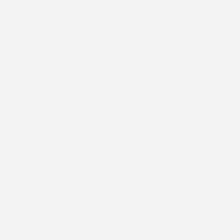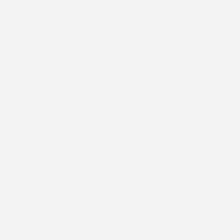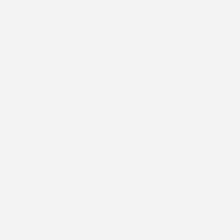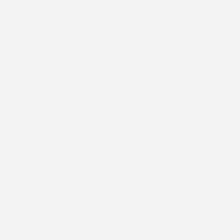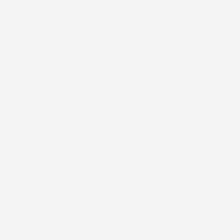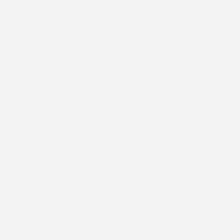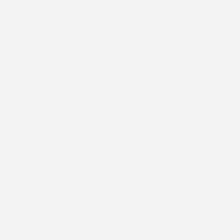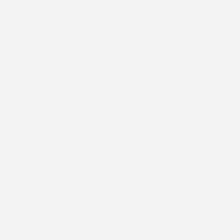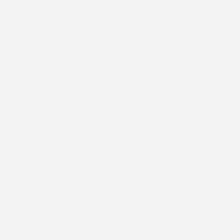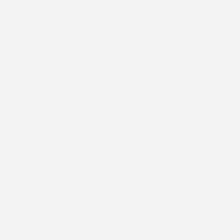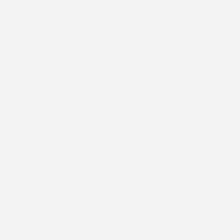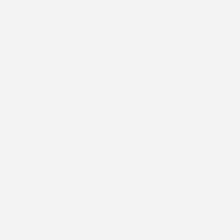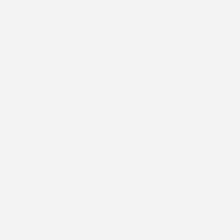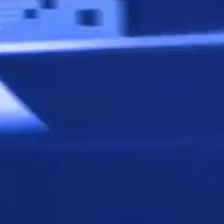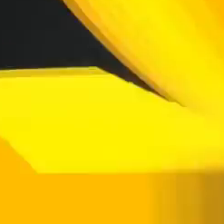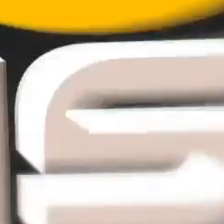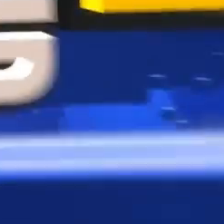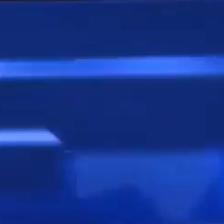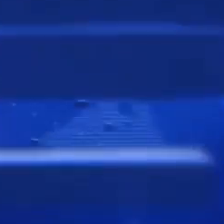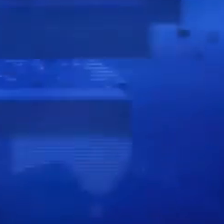ti.